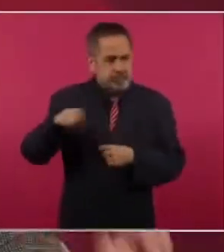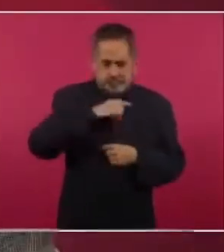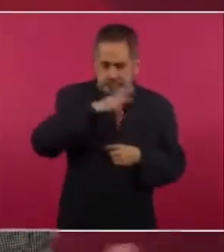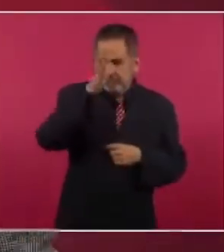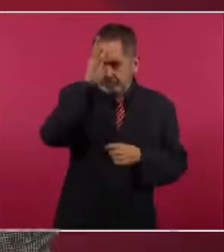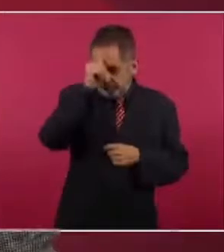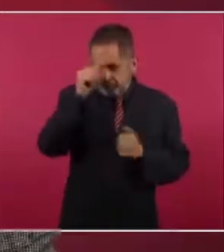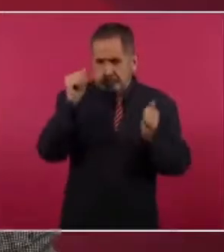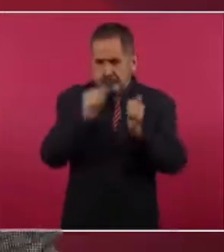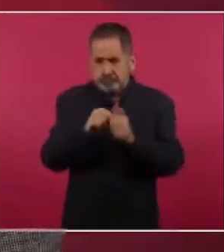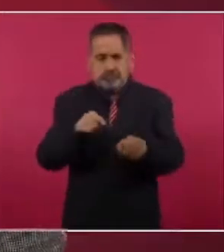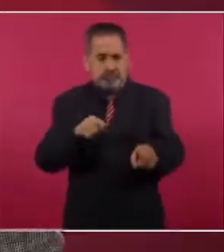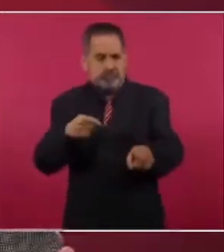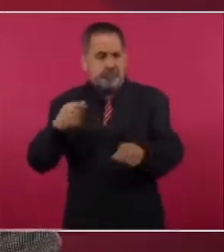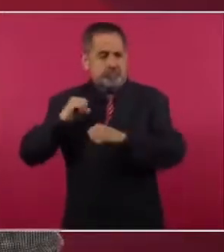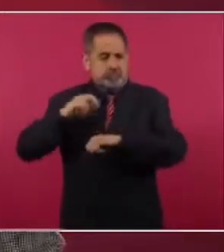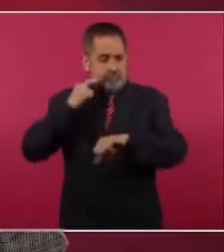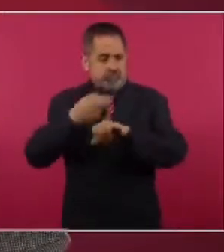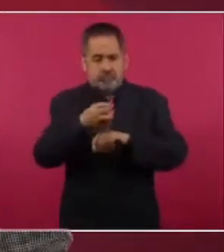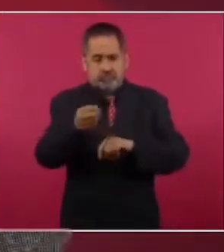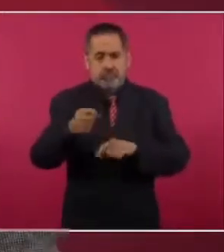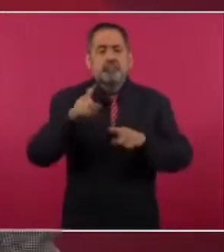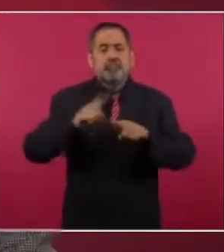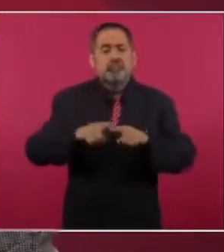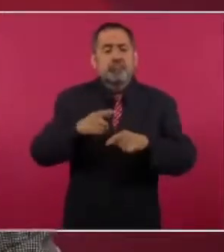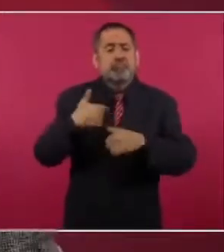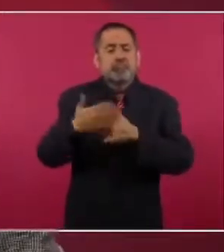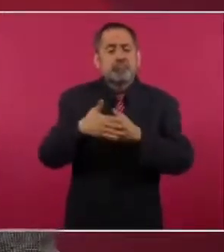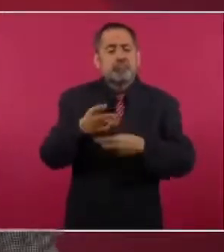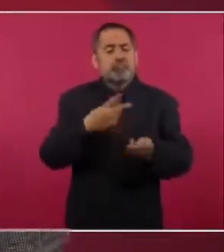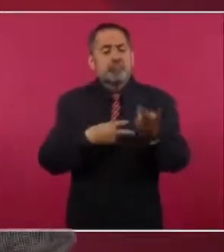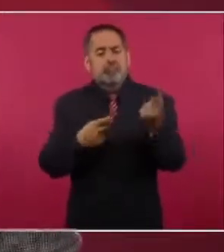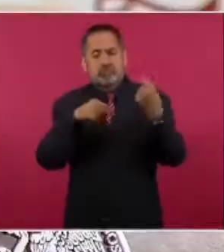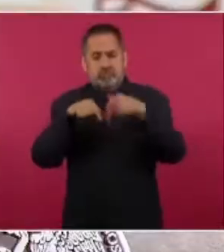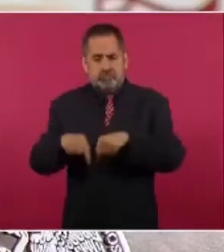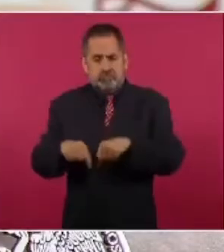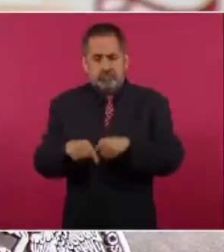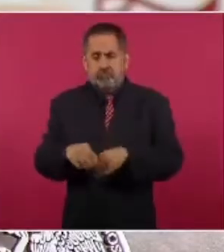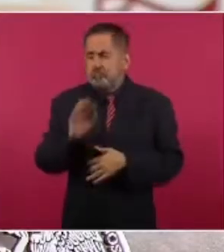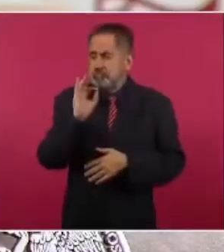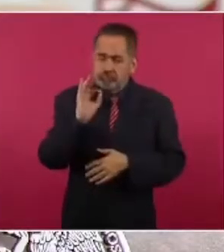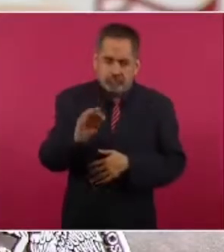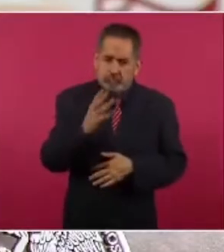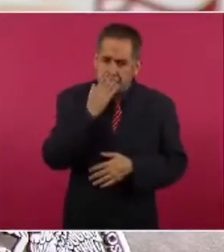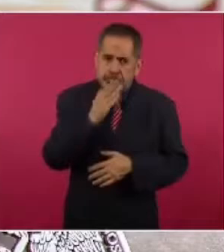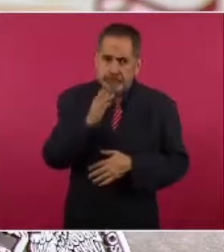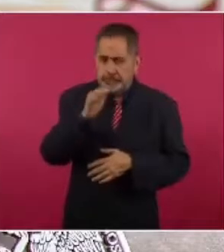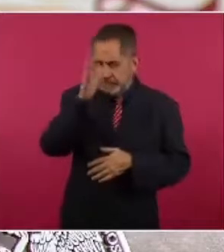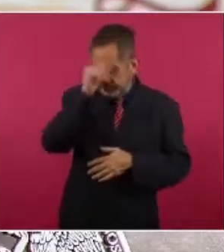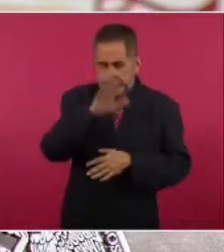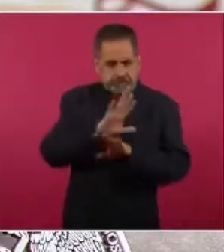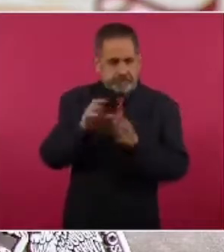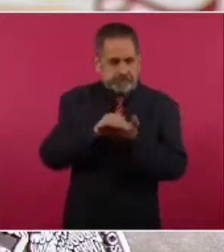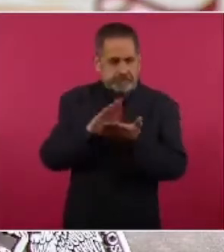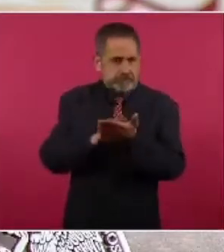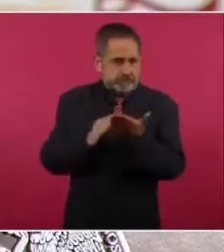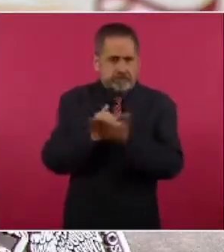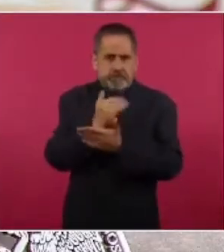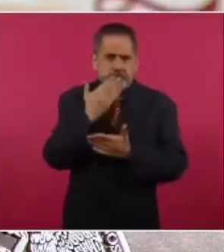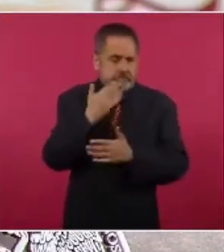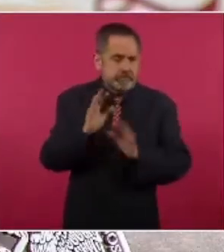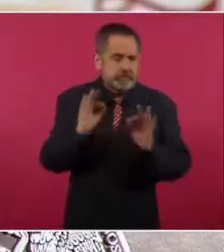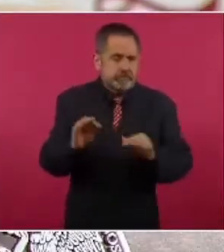los organizadores quienes vendrían, quienes podrían entrar, y esto desde luego se hizo así. En un principio